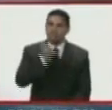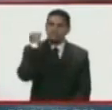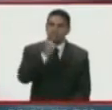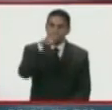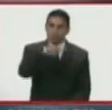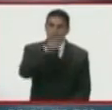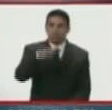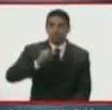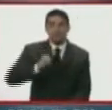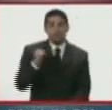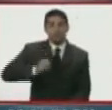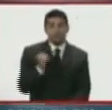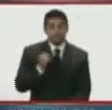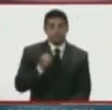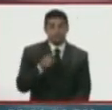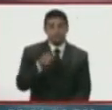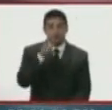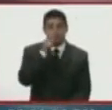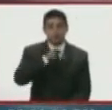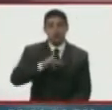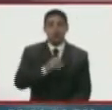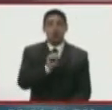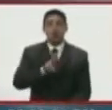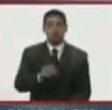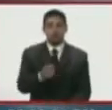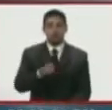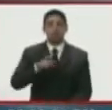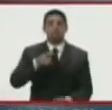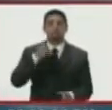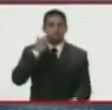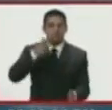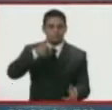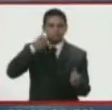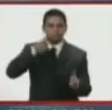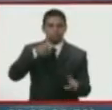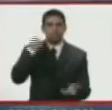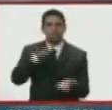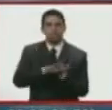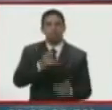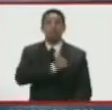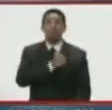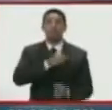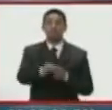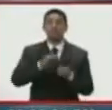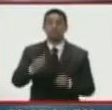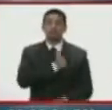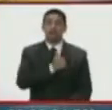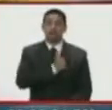Nacional Bolivariana, Jorge Colina Tovar, víctima de francotiradores en el municipio Chacao de Caracas.